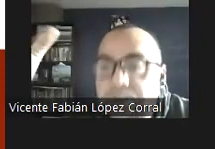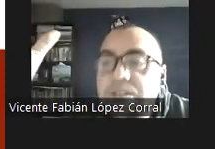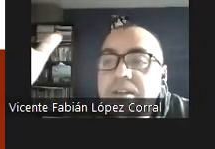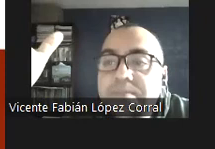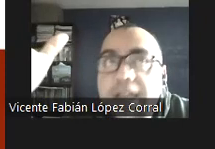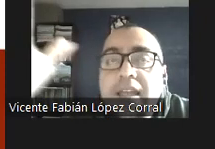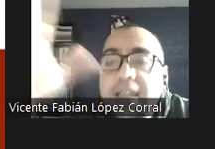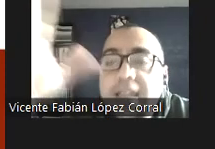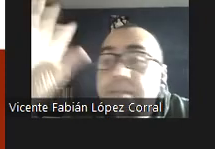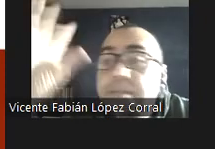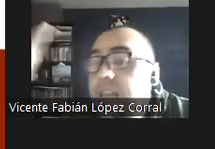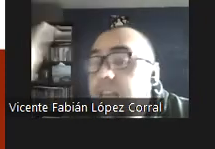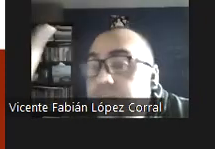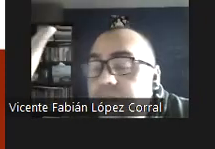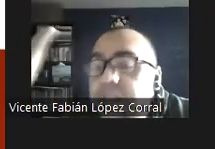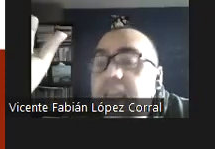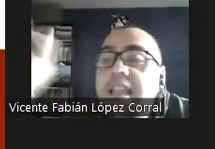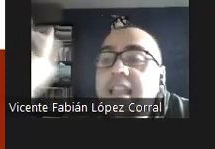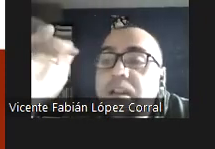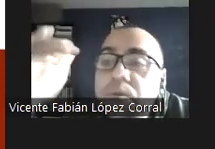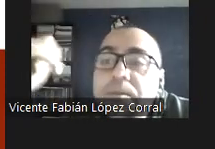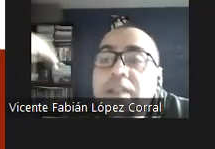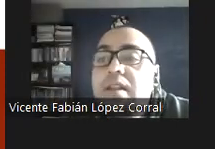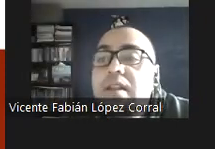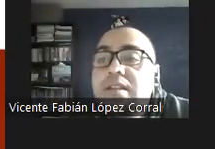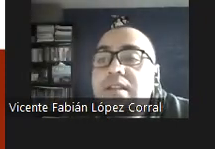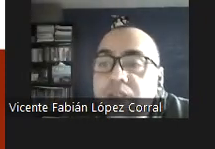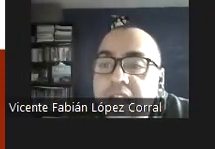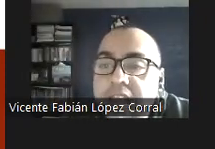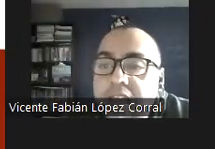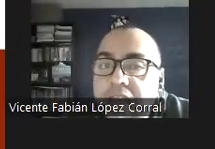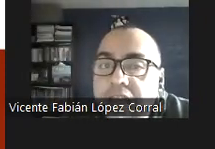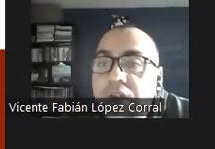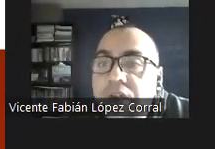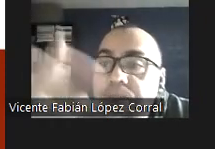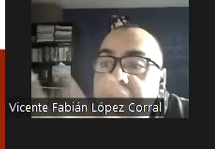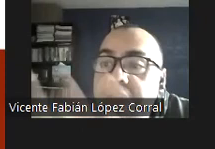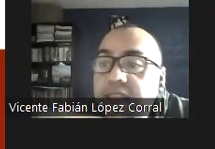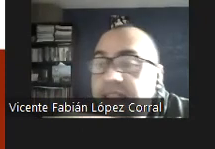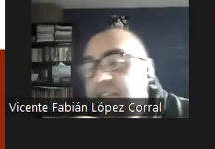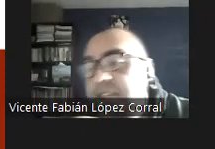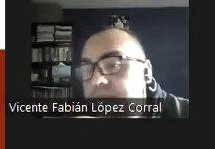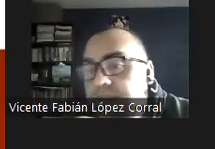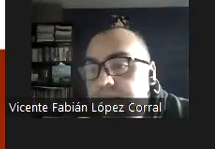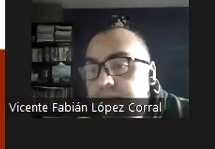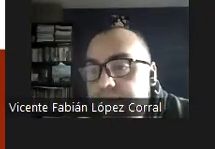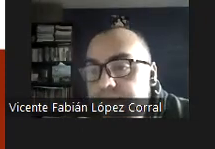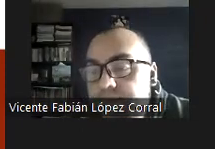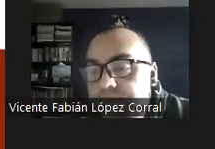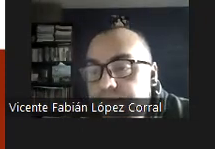No eso qué implica que la punta de esa montaña en algún momento de la historia de la tierra fue parte del hecho